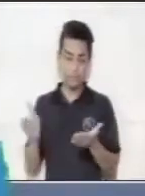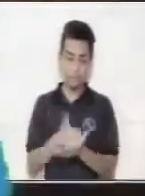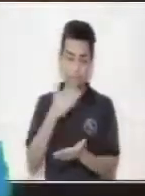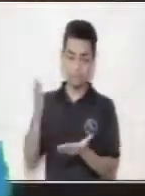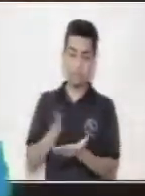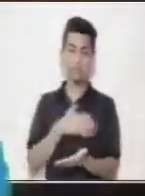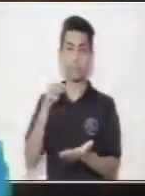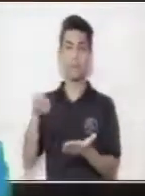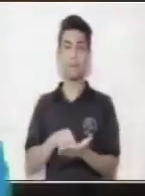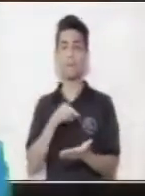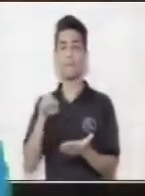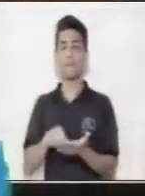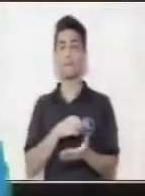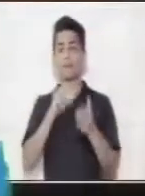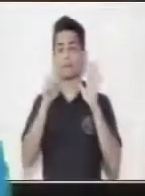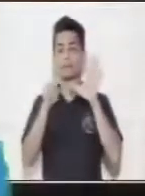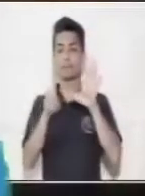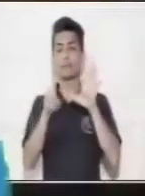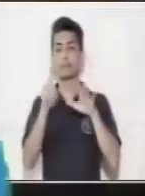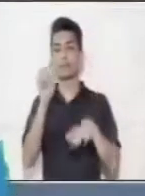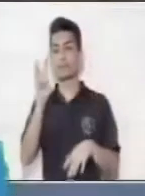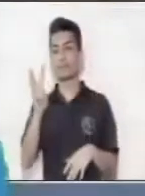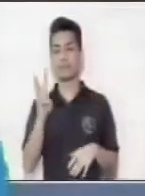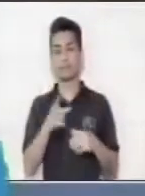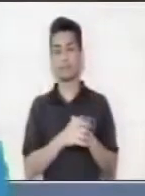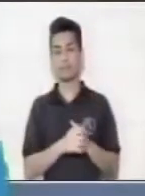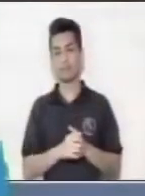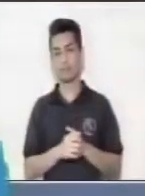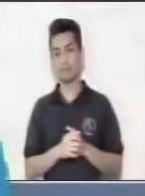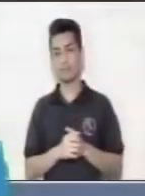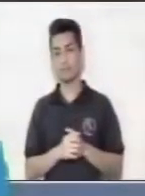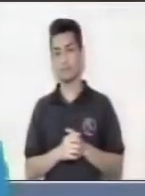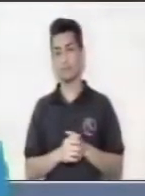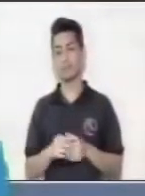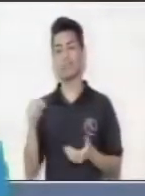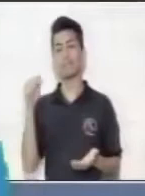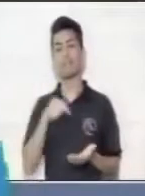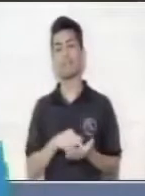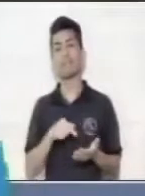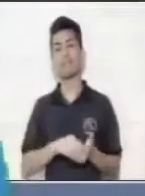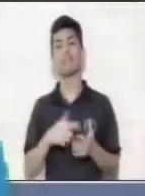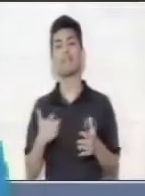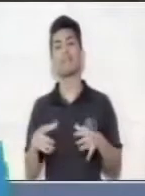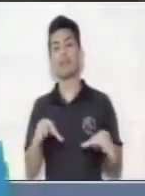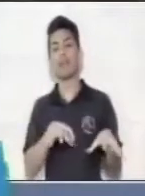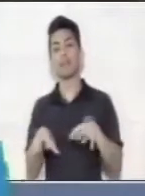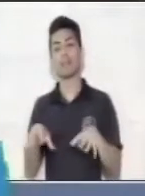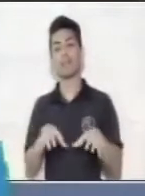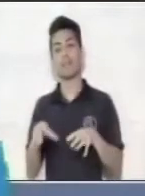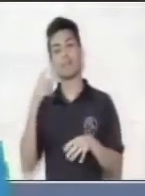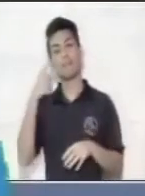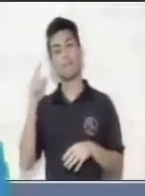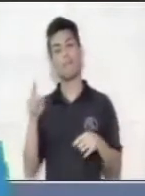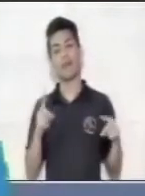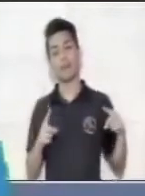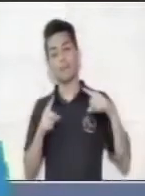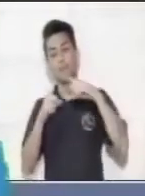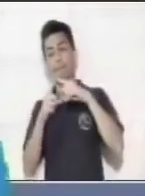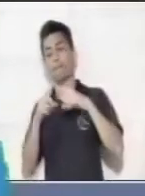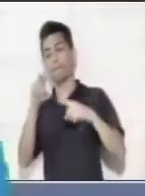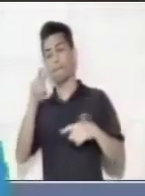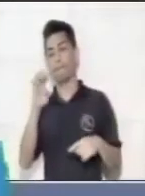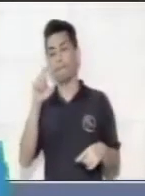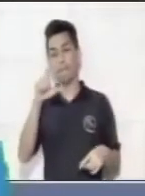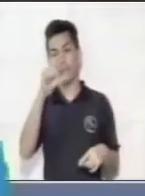la página 63, en donde tenemos la actividad de los vectores.